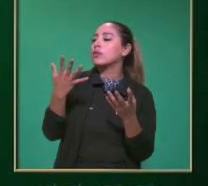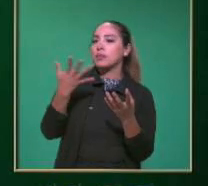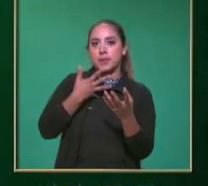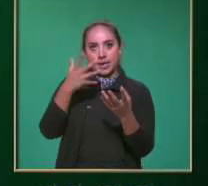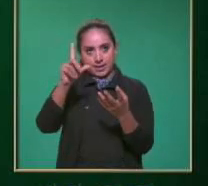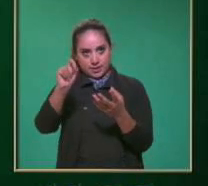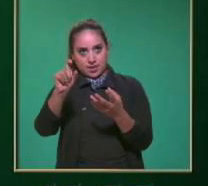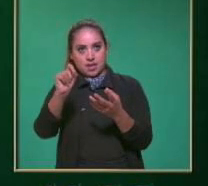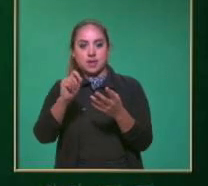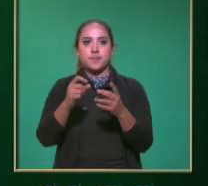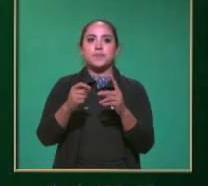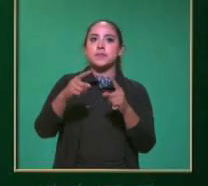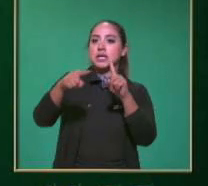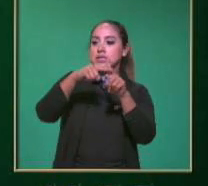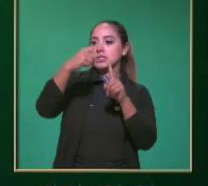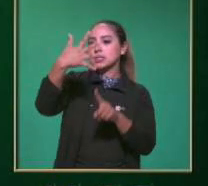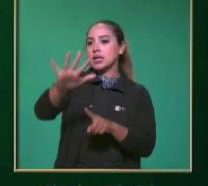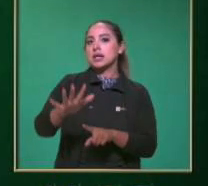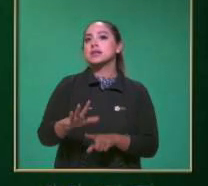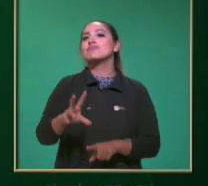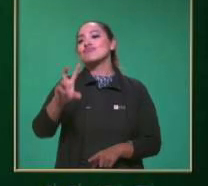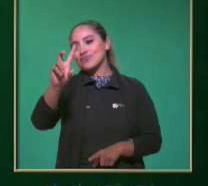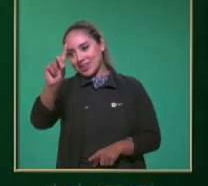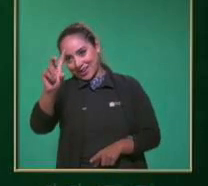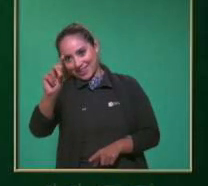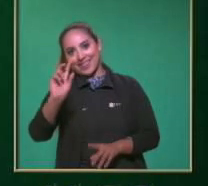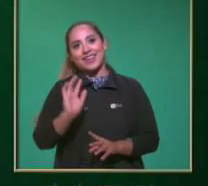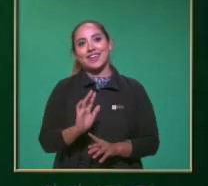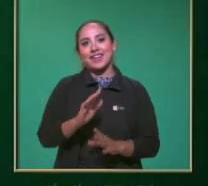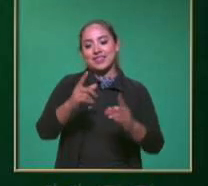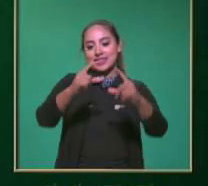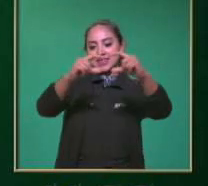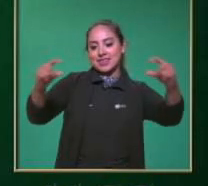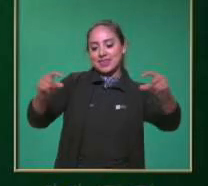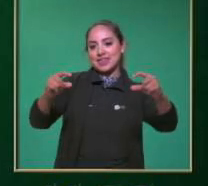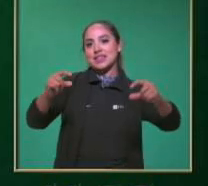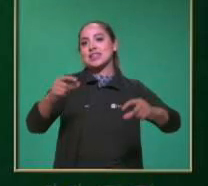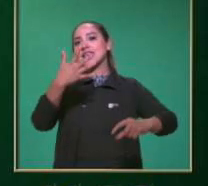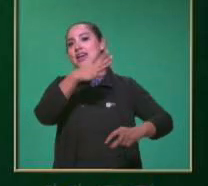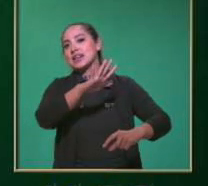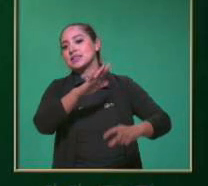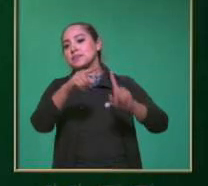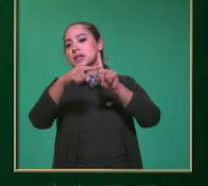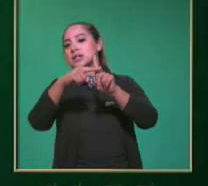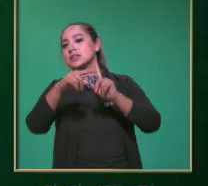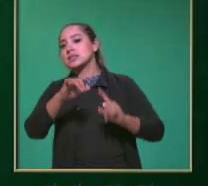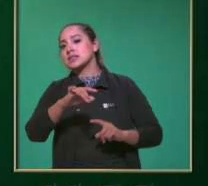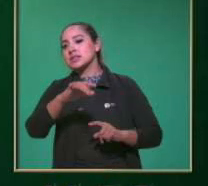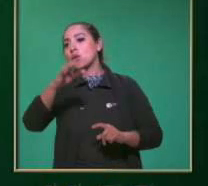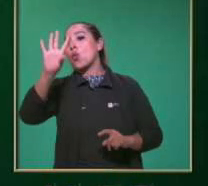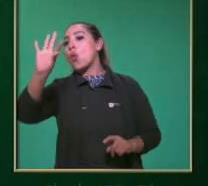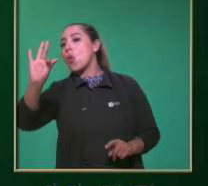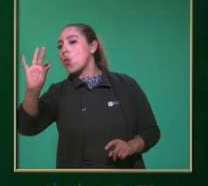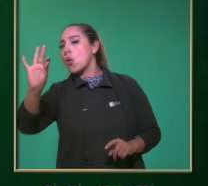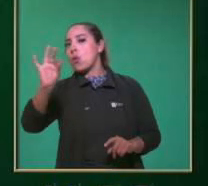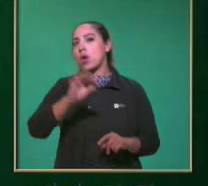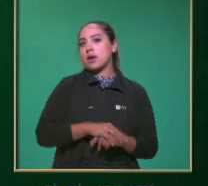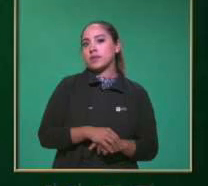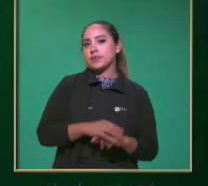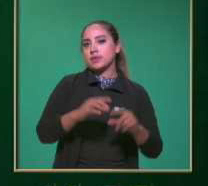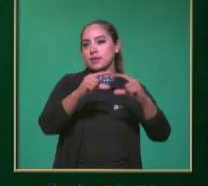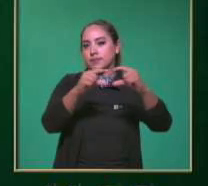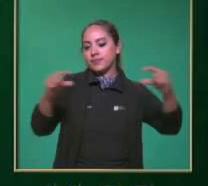20. Más 10. 30. Más 10. 40. Más 10.